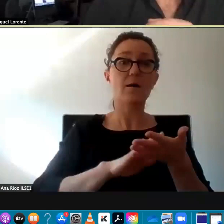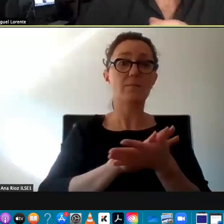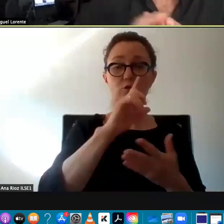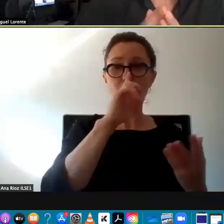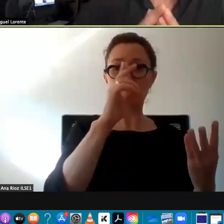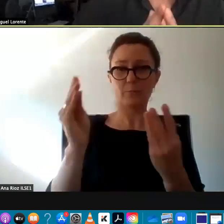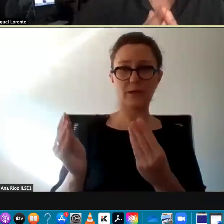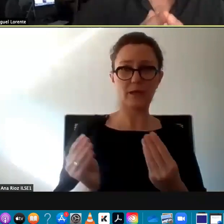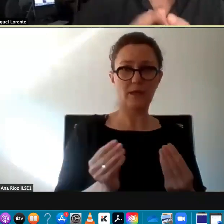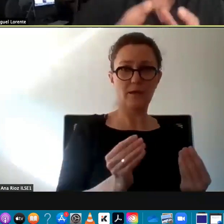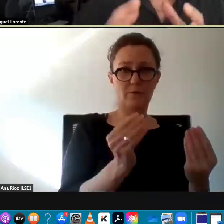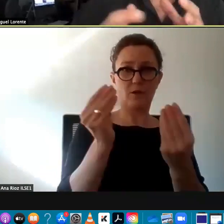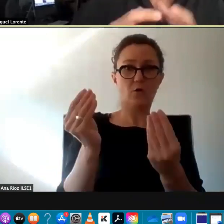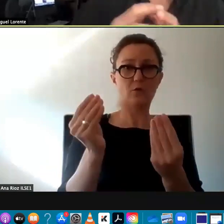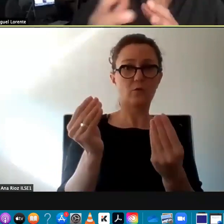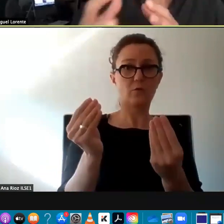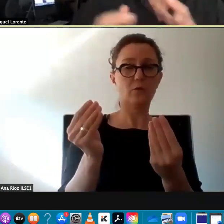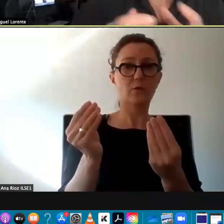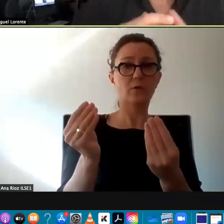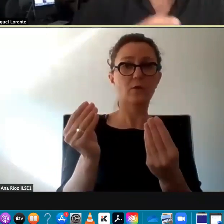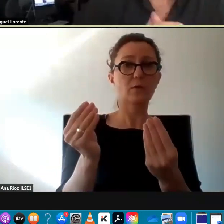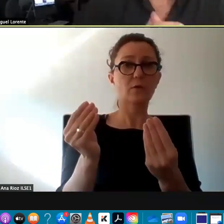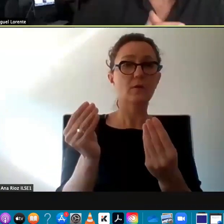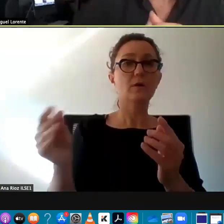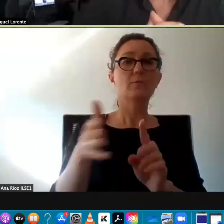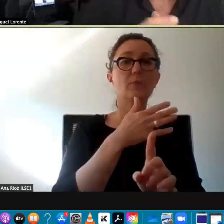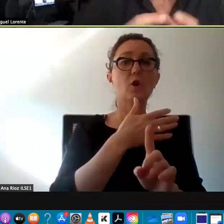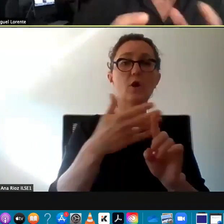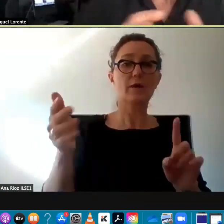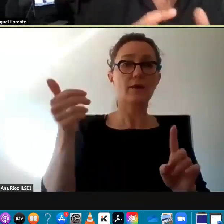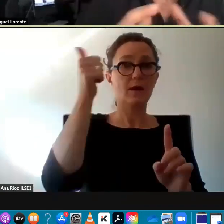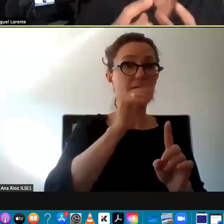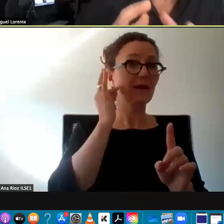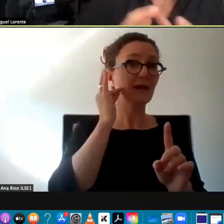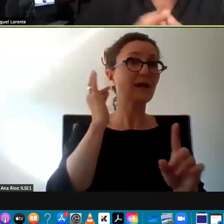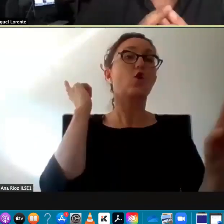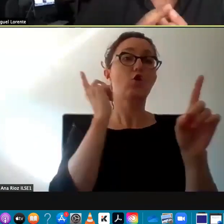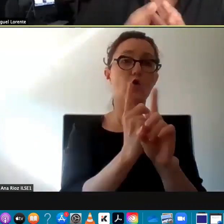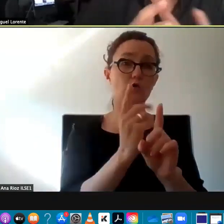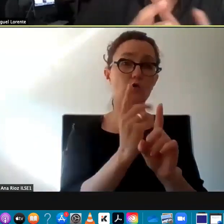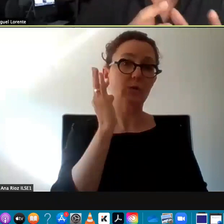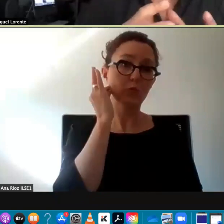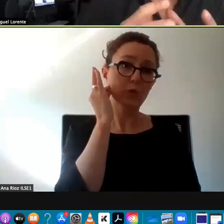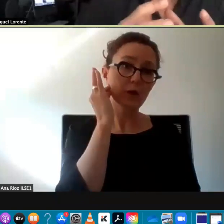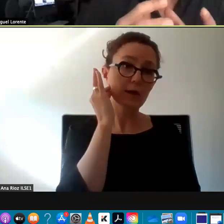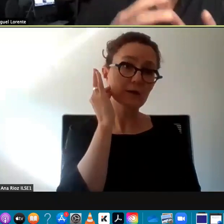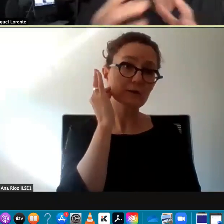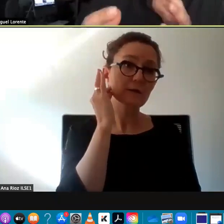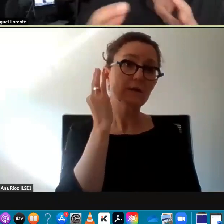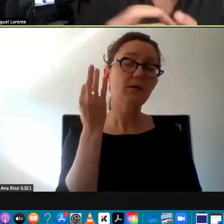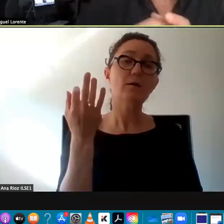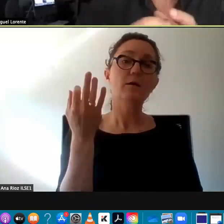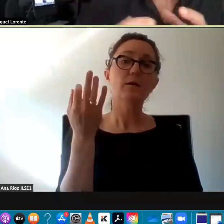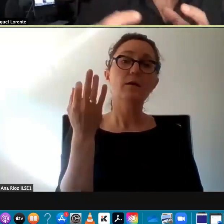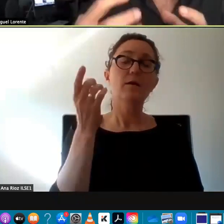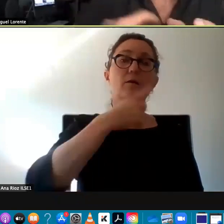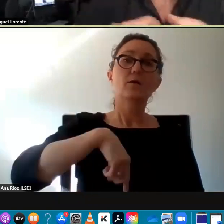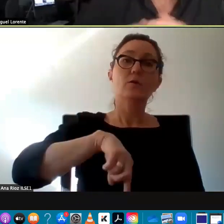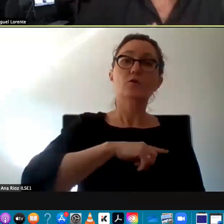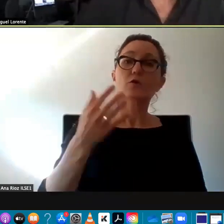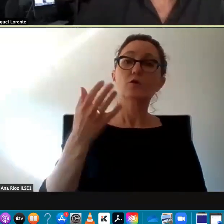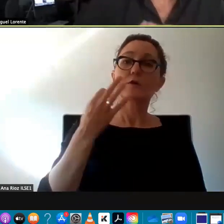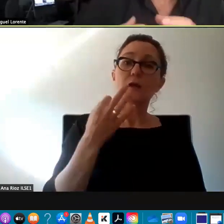de la violencia de género, la violencia contra las mujeres, tenemos que ver el distinto impacto que